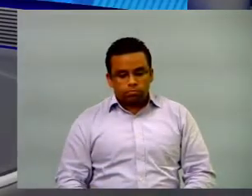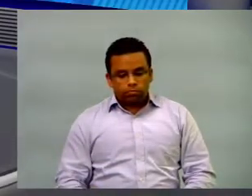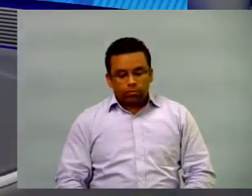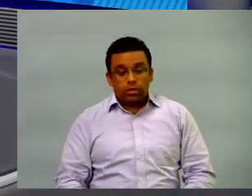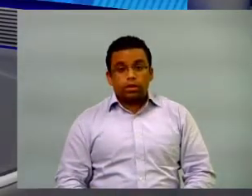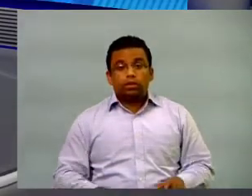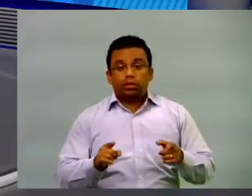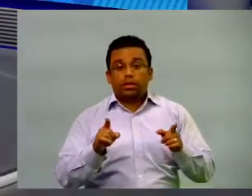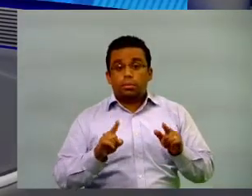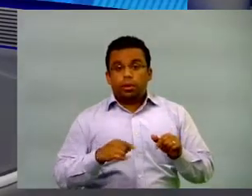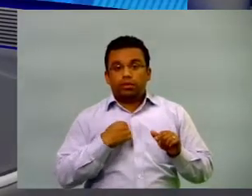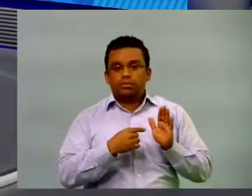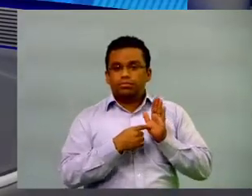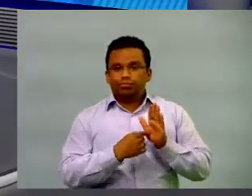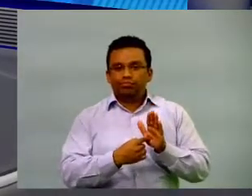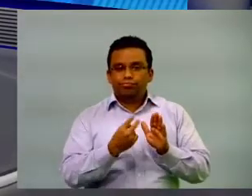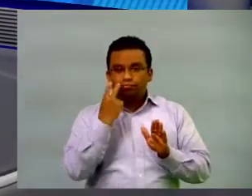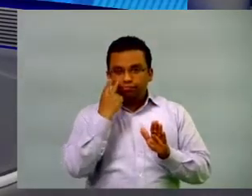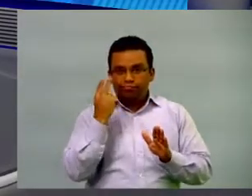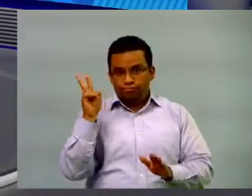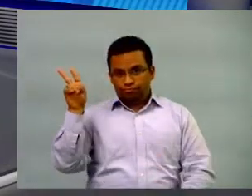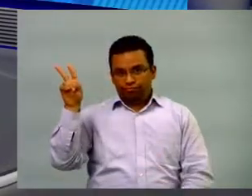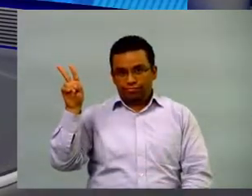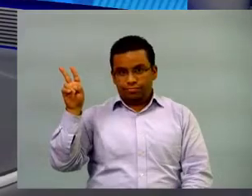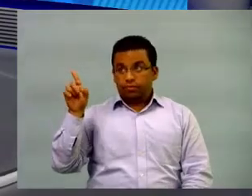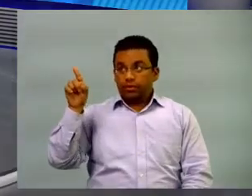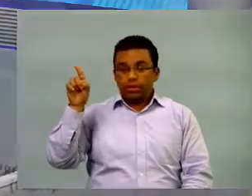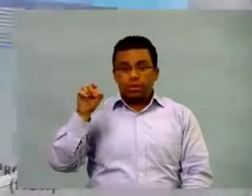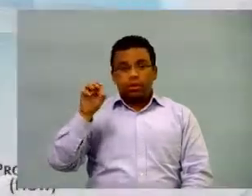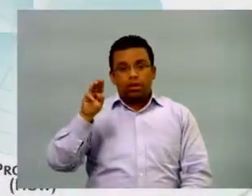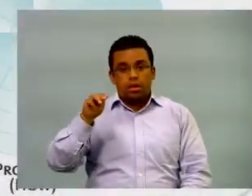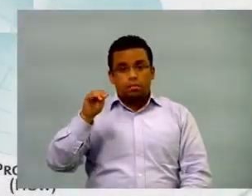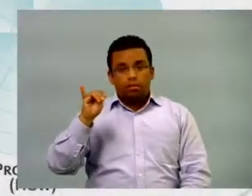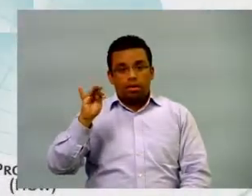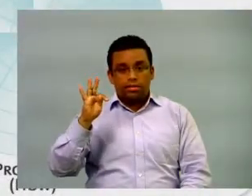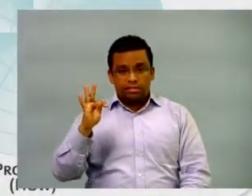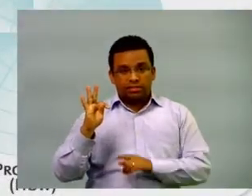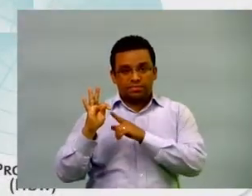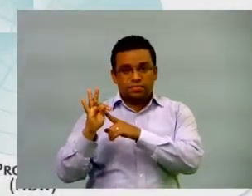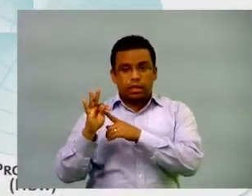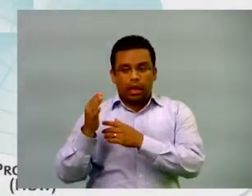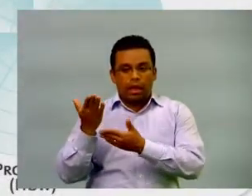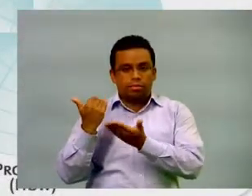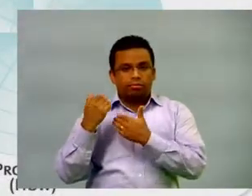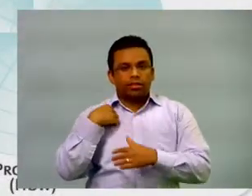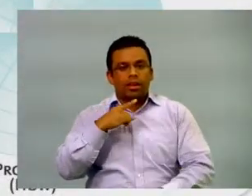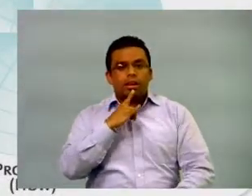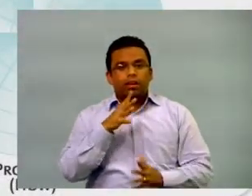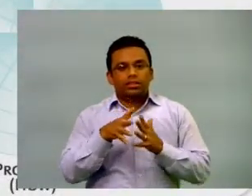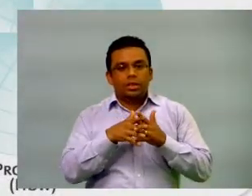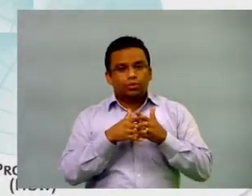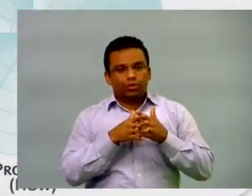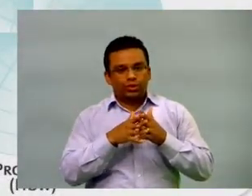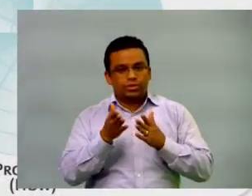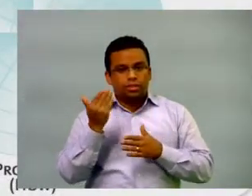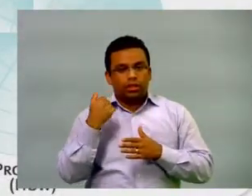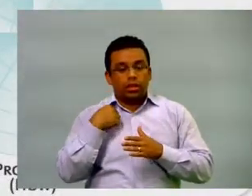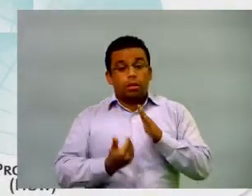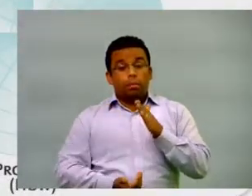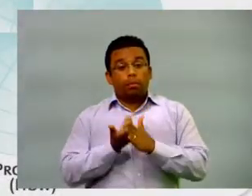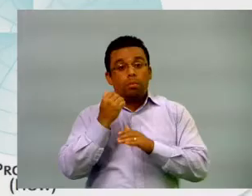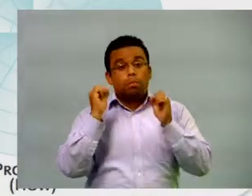Podemos ver un poco un ejercicio que hizo el MIT en Estados Unidos, donde decía básicamente que se podía innovar de